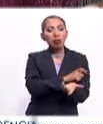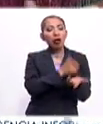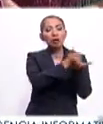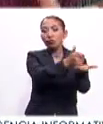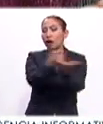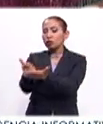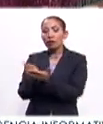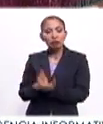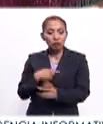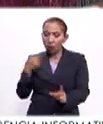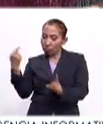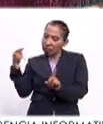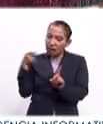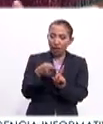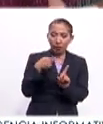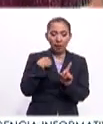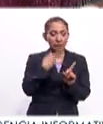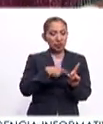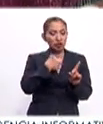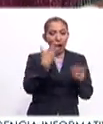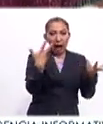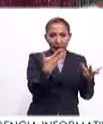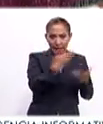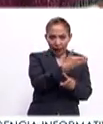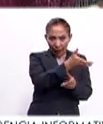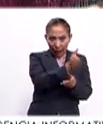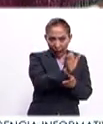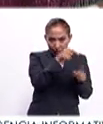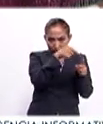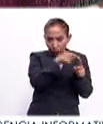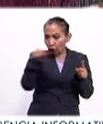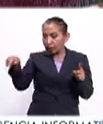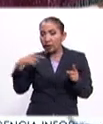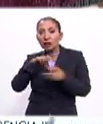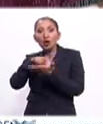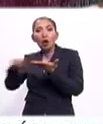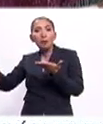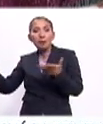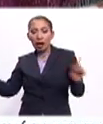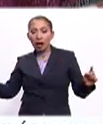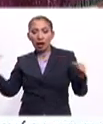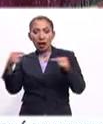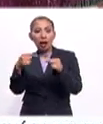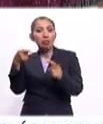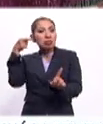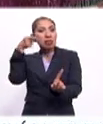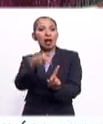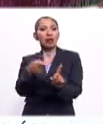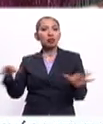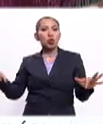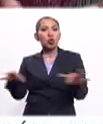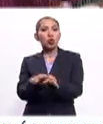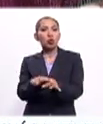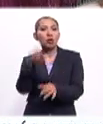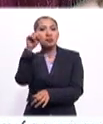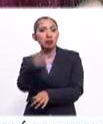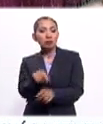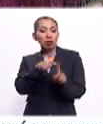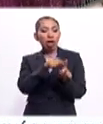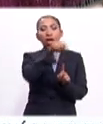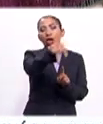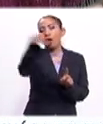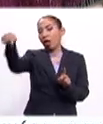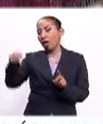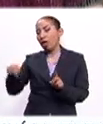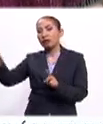haya una relación directa entre quienes siembran o producen los alimentos y quienes los consumimos. Yo creo que